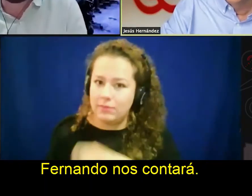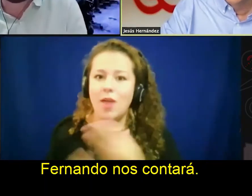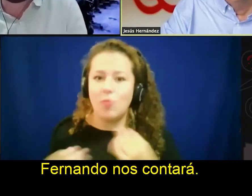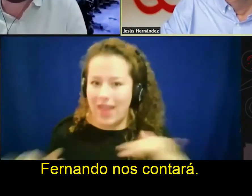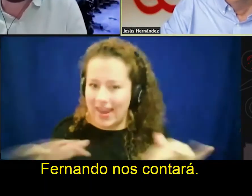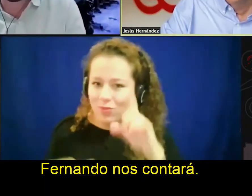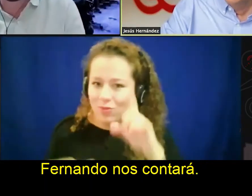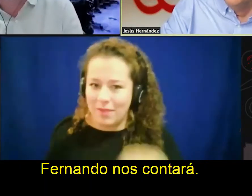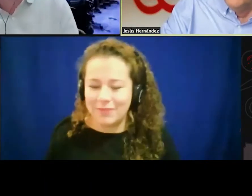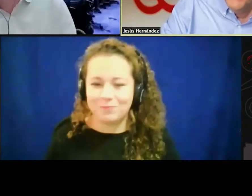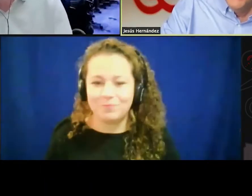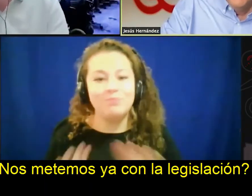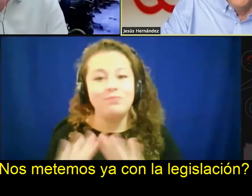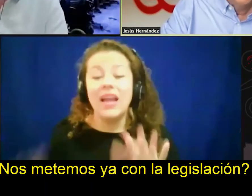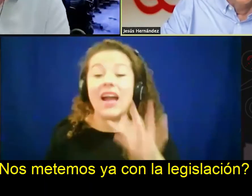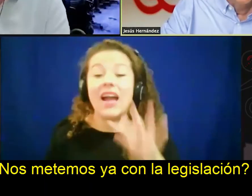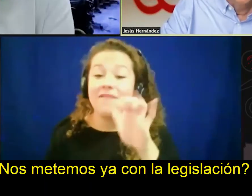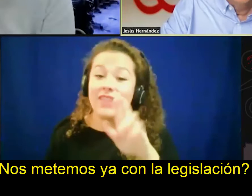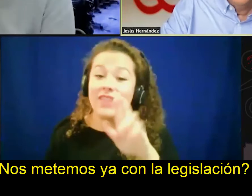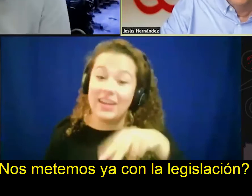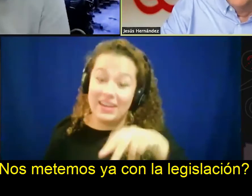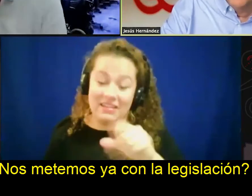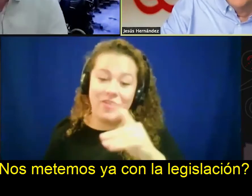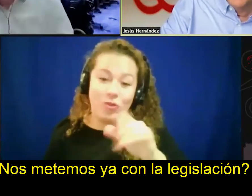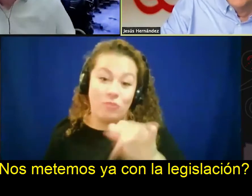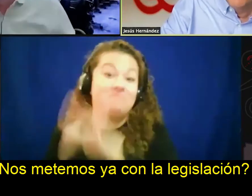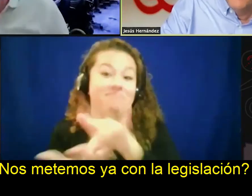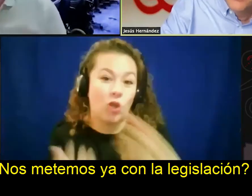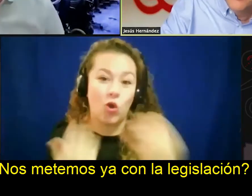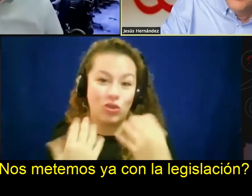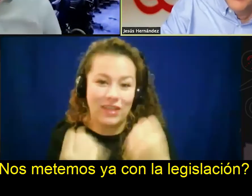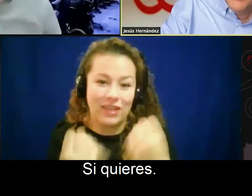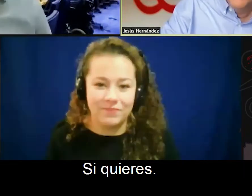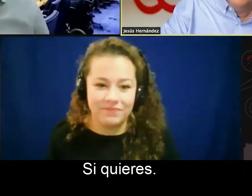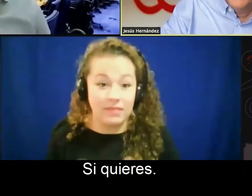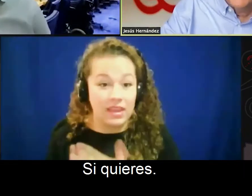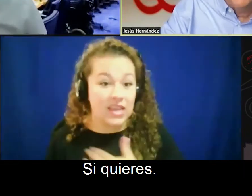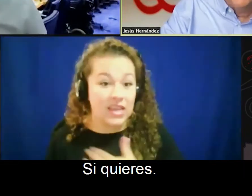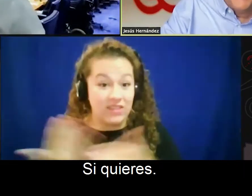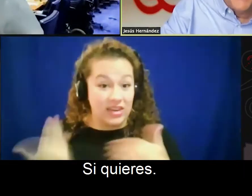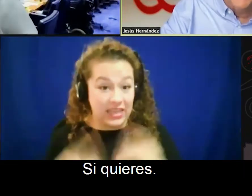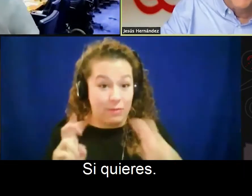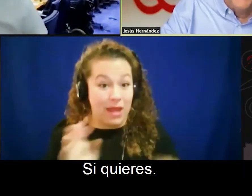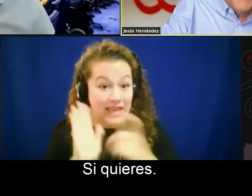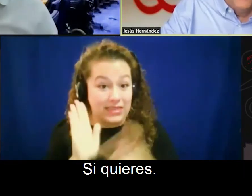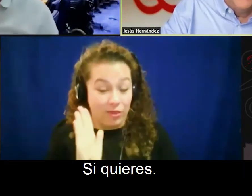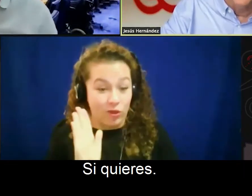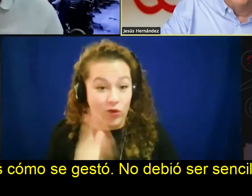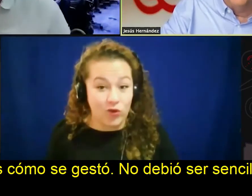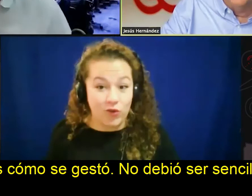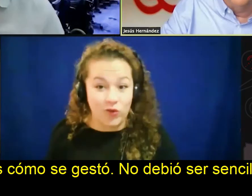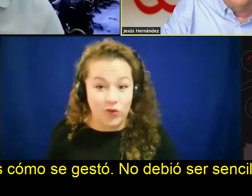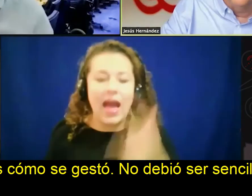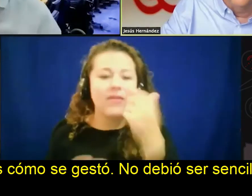nos contará. Exacto. Nos metemos ya con la legislación, con la Uy, European si quieres. Accessibility Act y cuéntanos